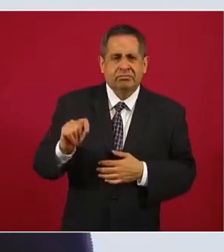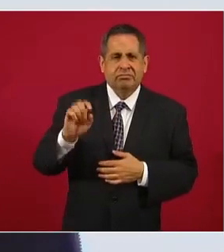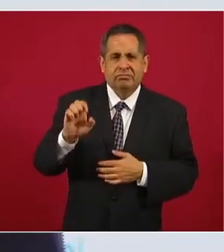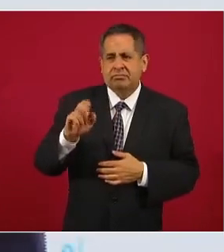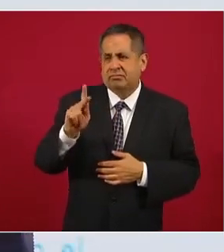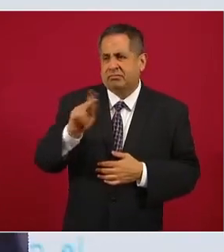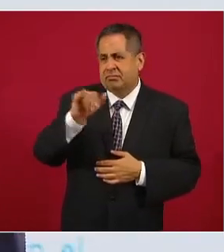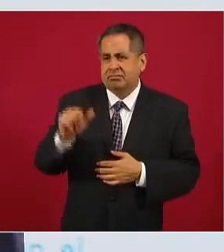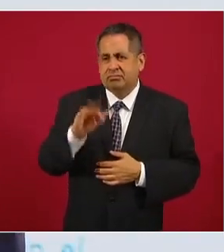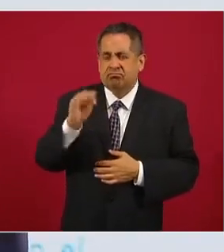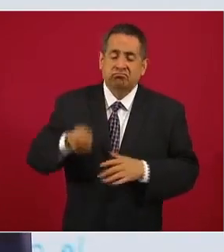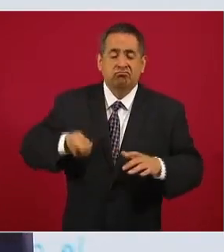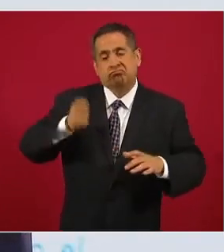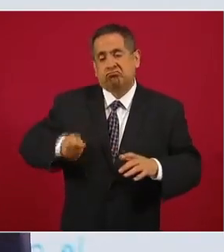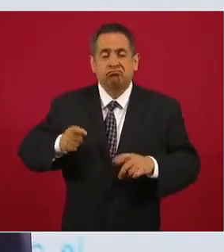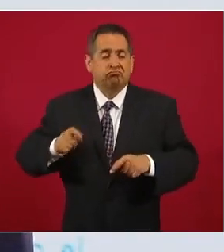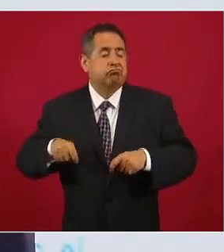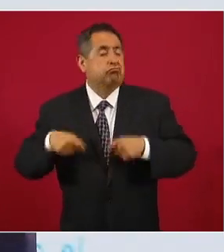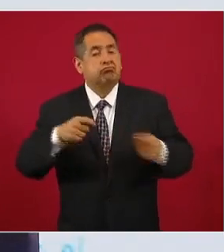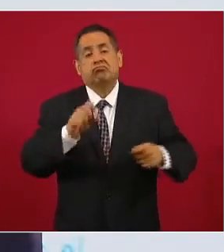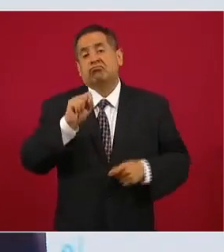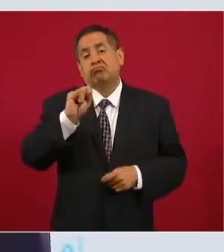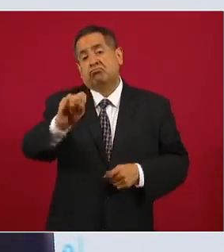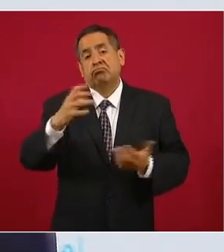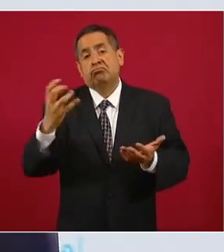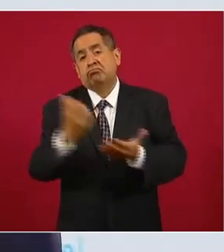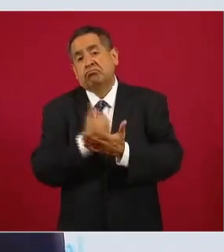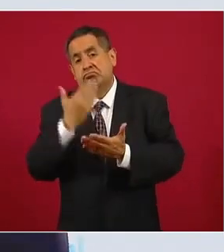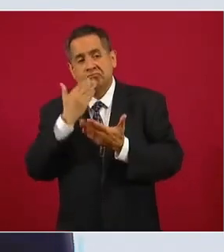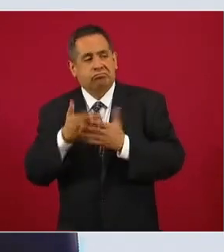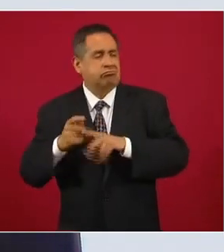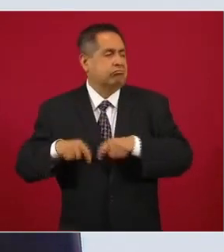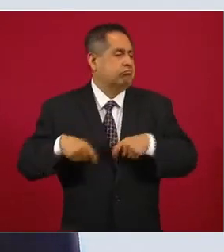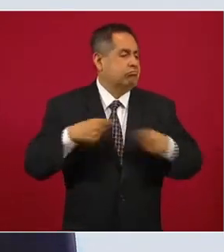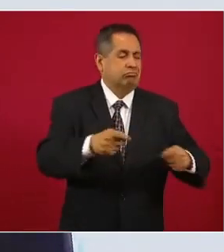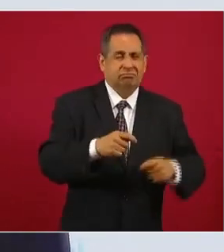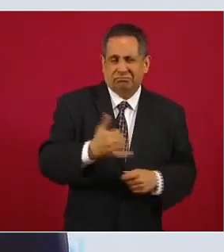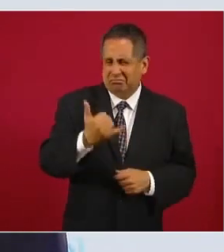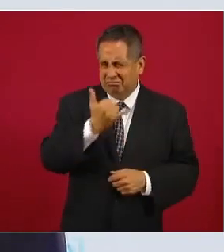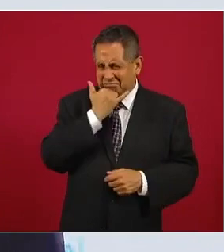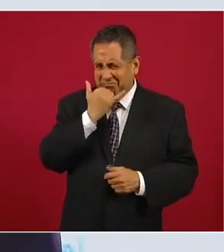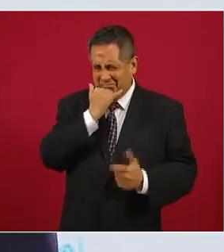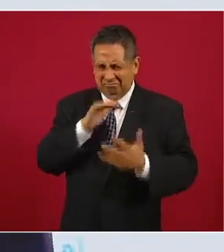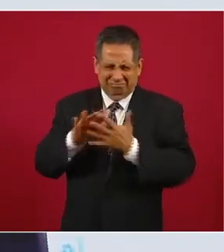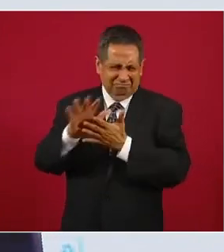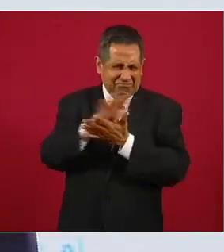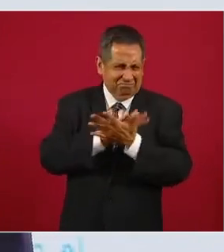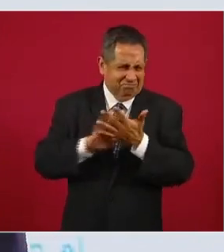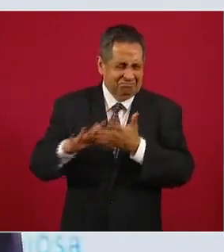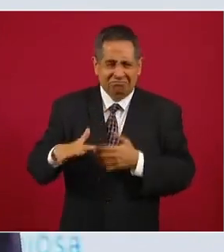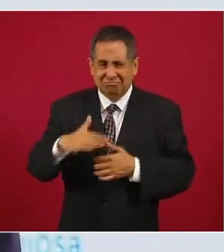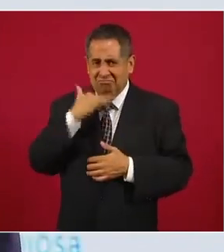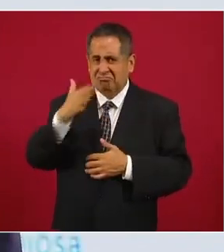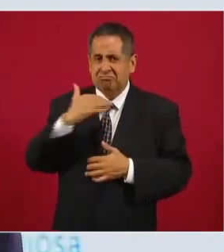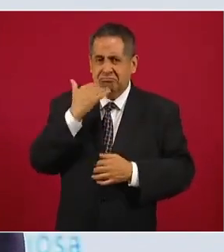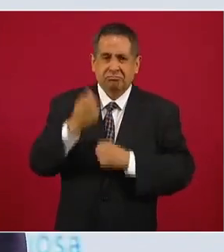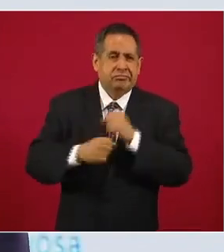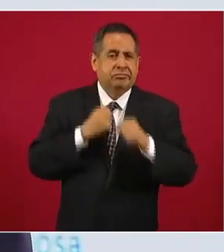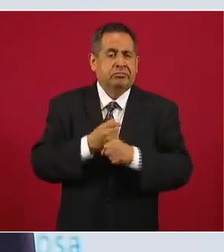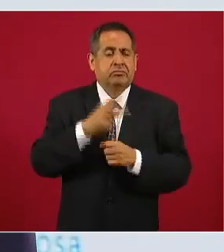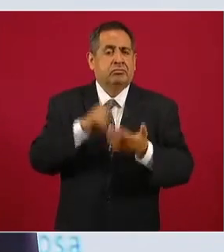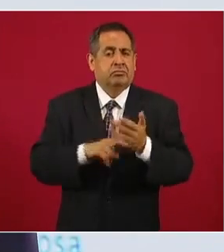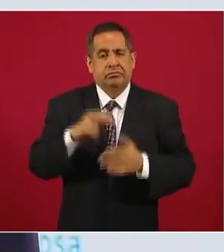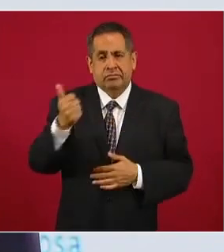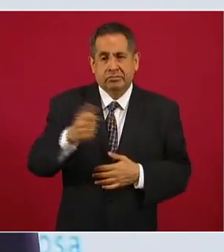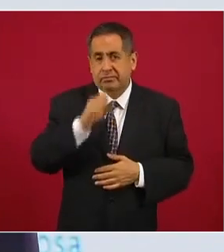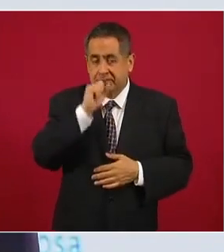Poder Judicial de la Federación legalizó el turbio proceso electoral de 2006, sino